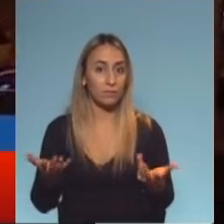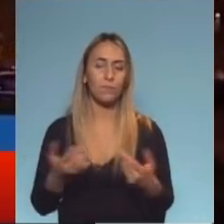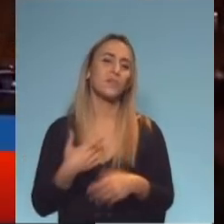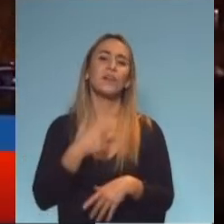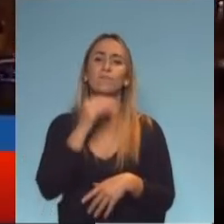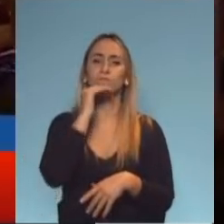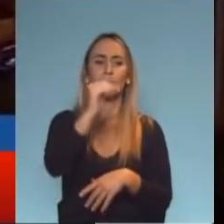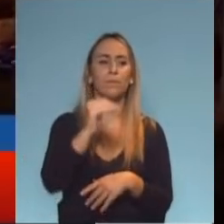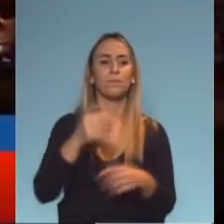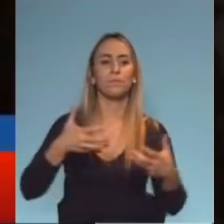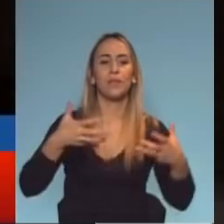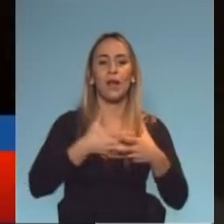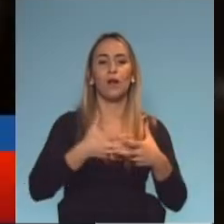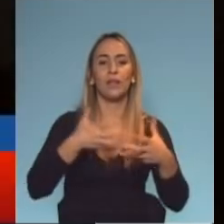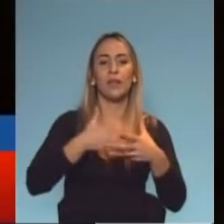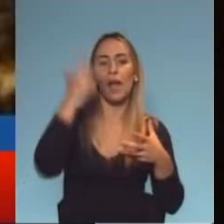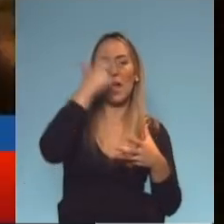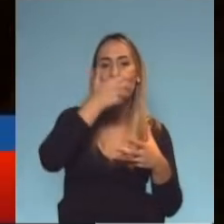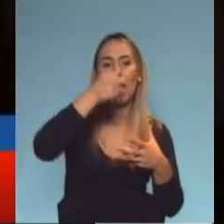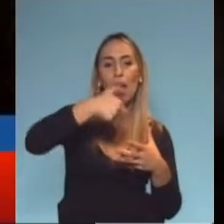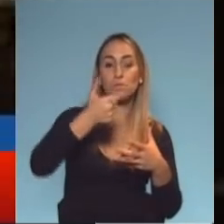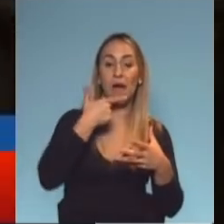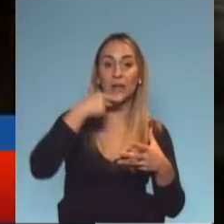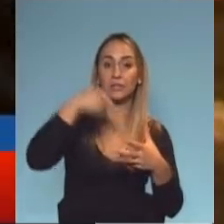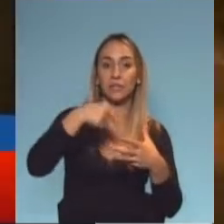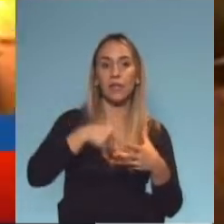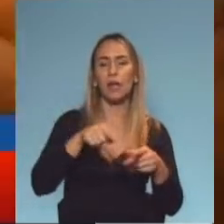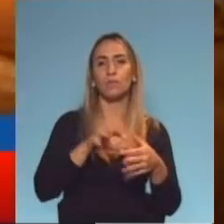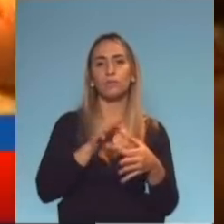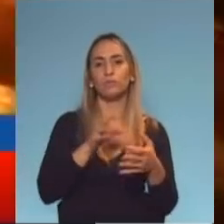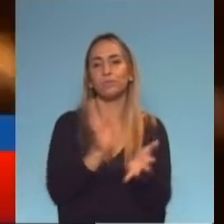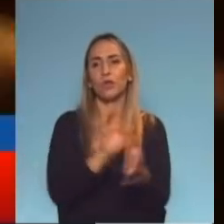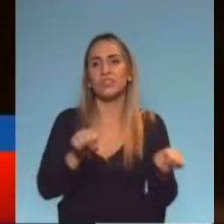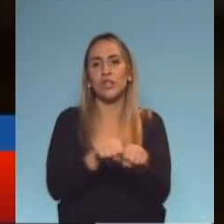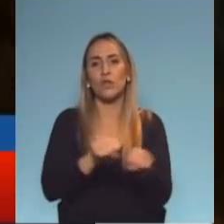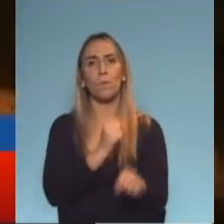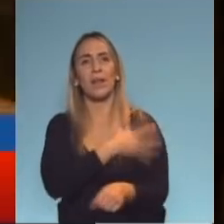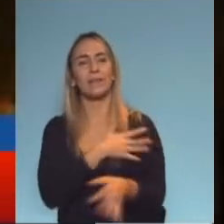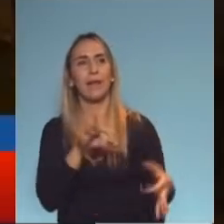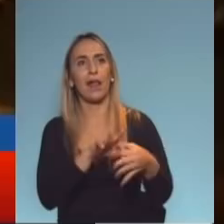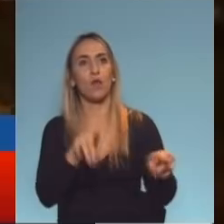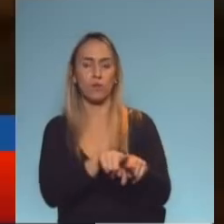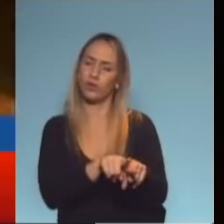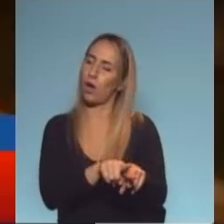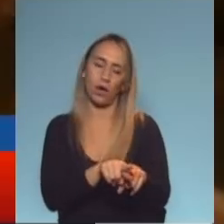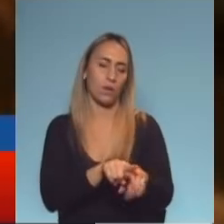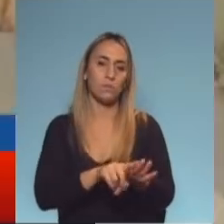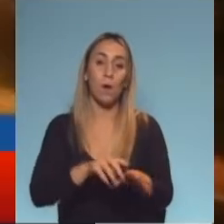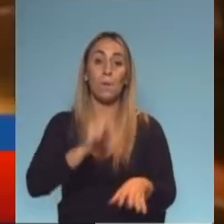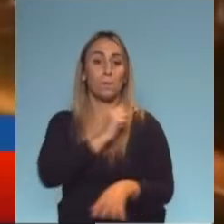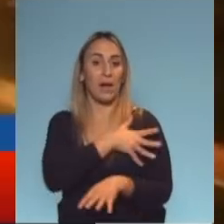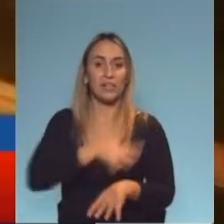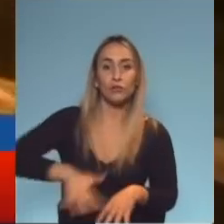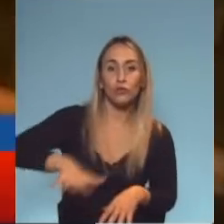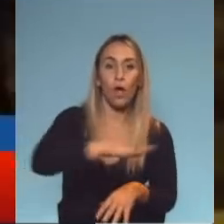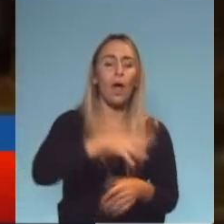decir Palestina? Me parece que es una buena pregunta. Bueno, ¿no? Digo, porque es un conflicto que hay que comprender. No y a veces... es la totalidad, y de hecho hay una